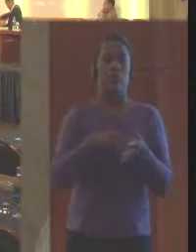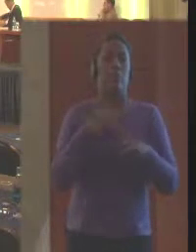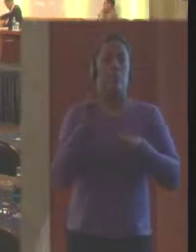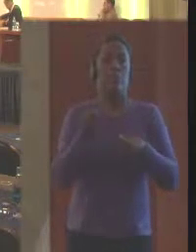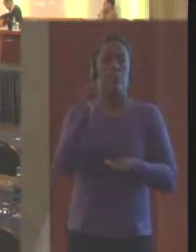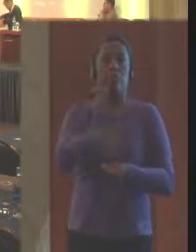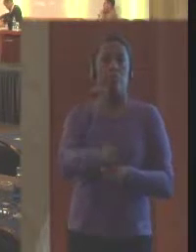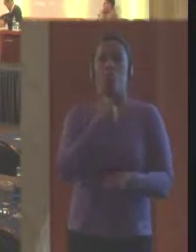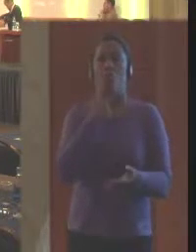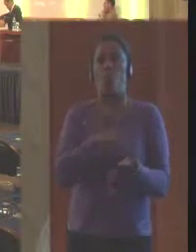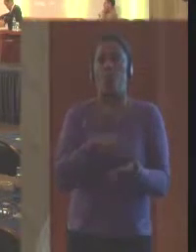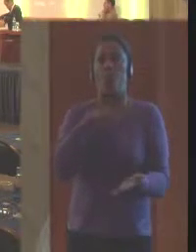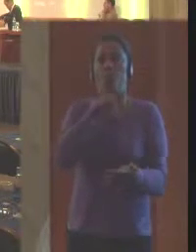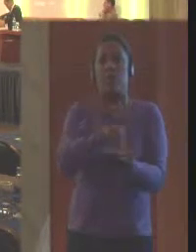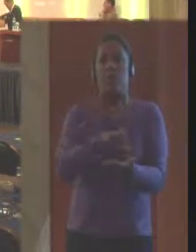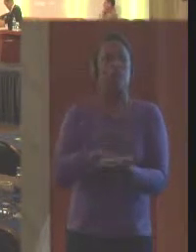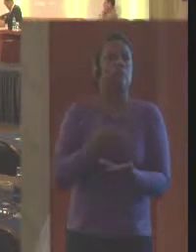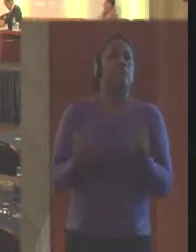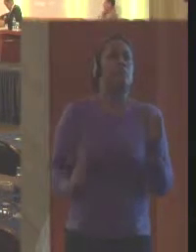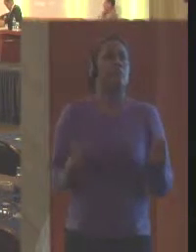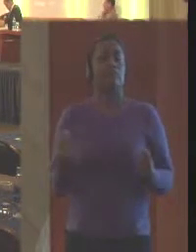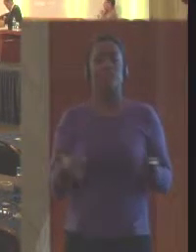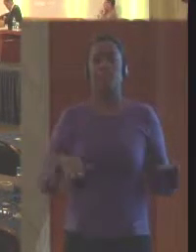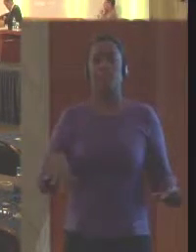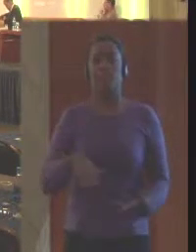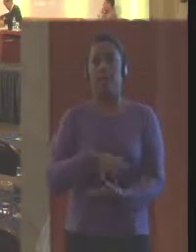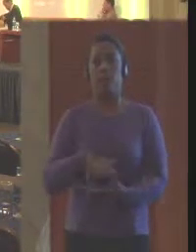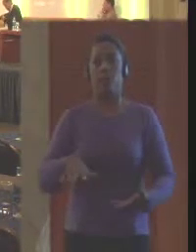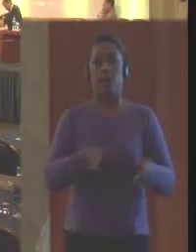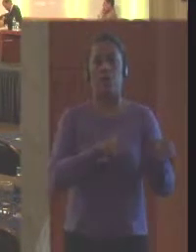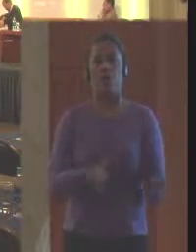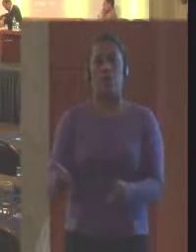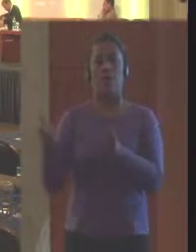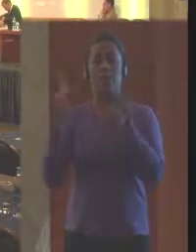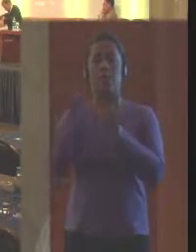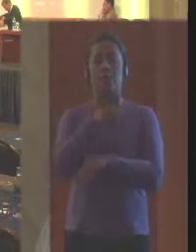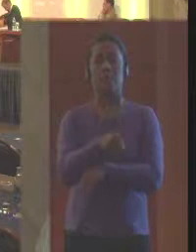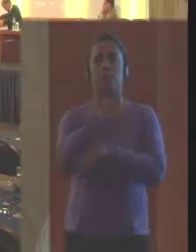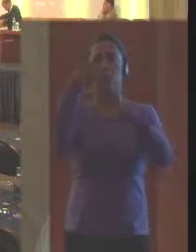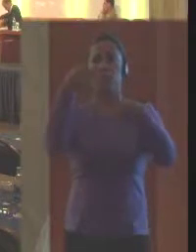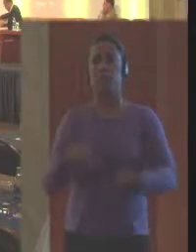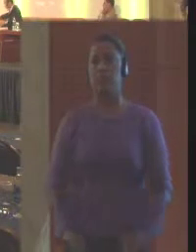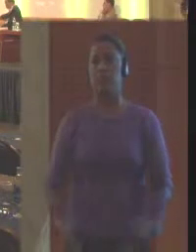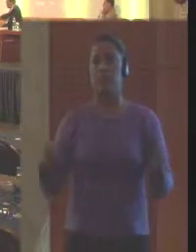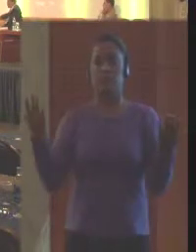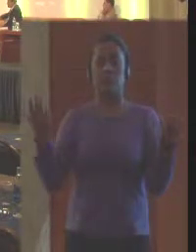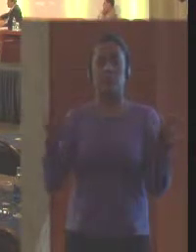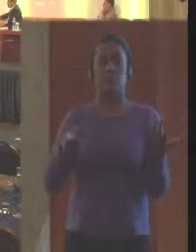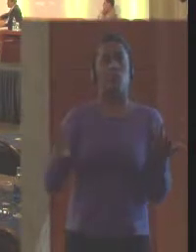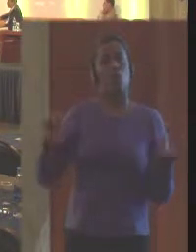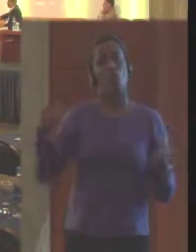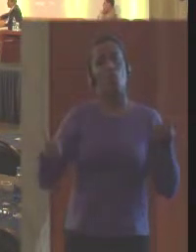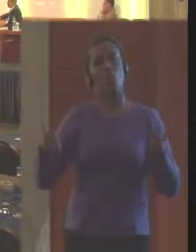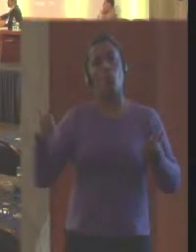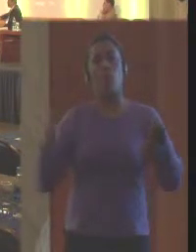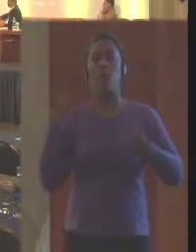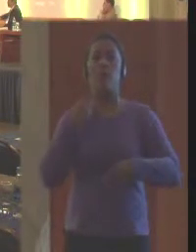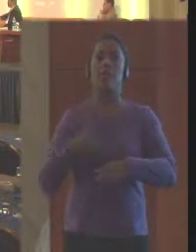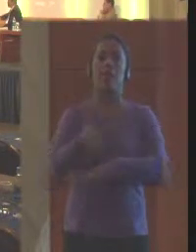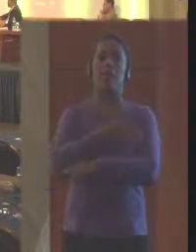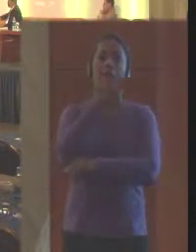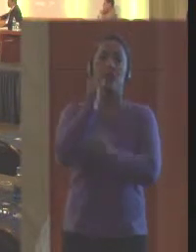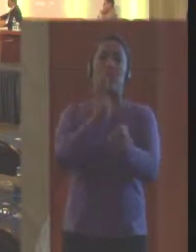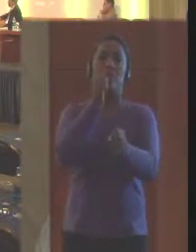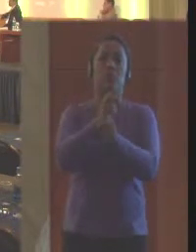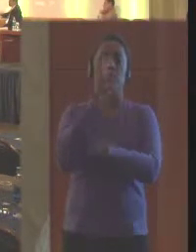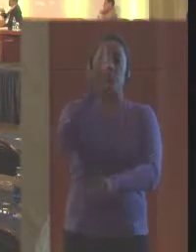poner en duda realmente cuál de los dos planes de ordenamiento estarían vigentes, si el que se aprobó en el año